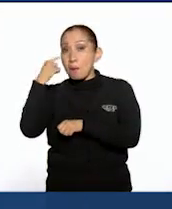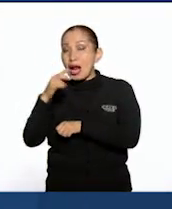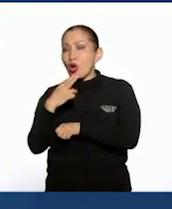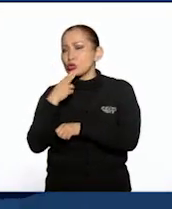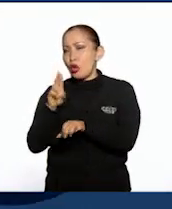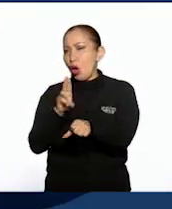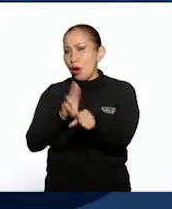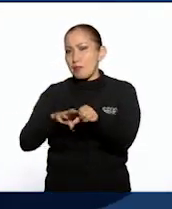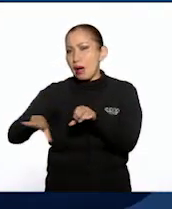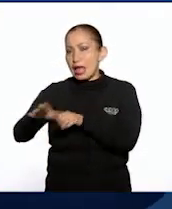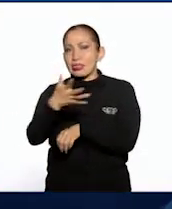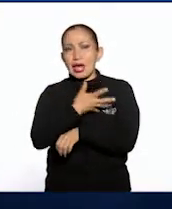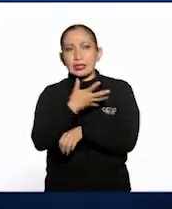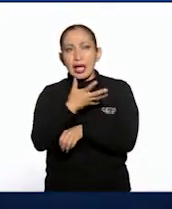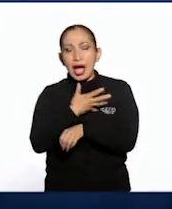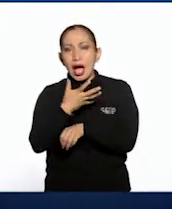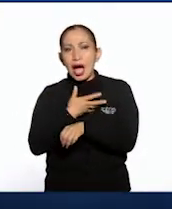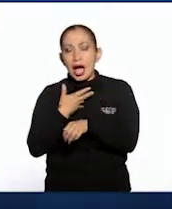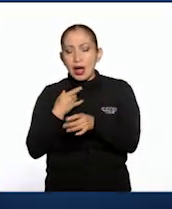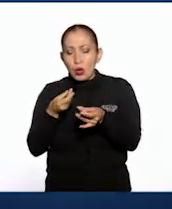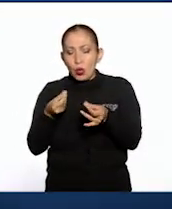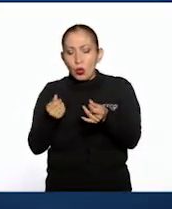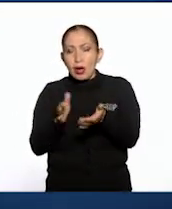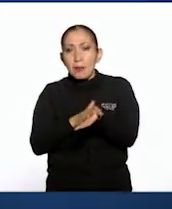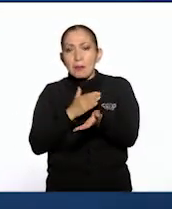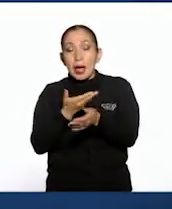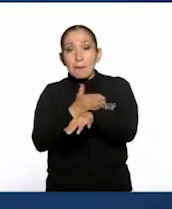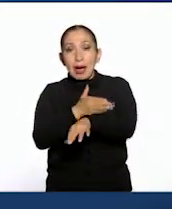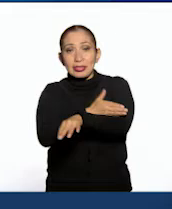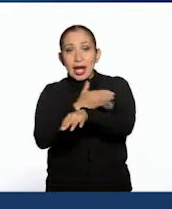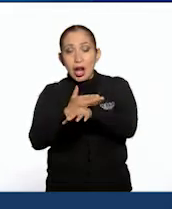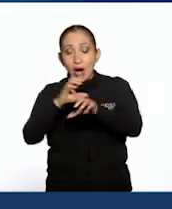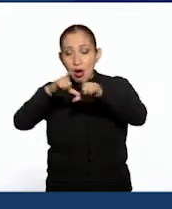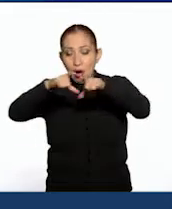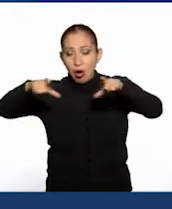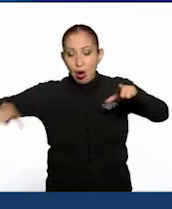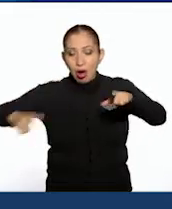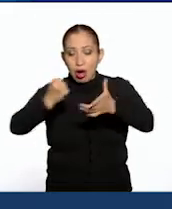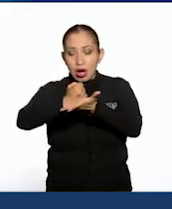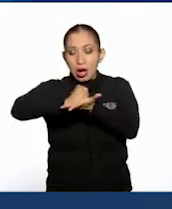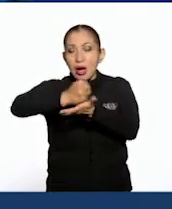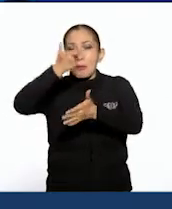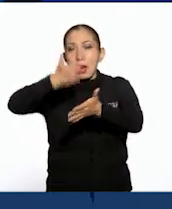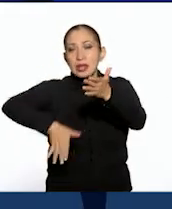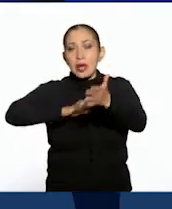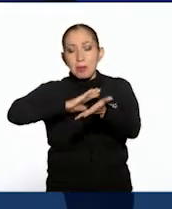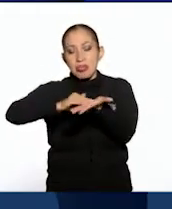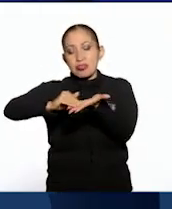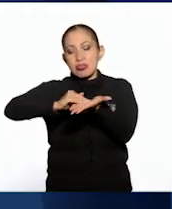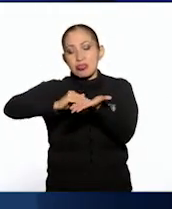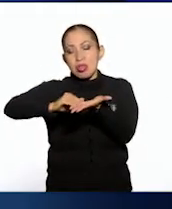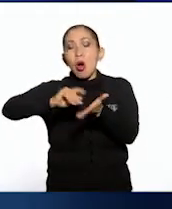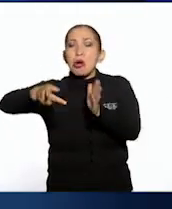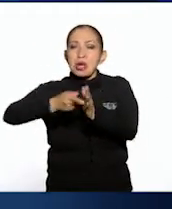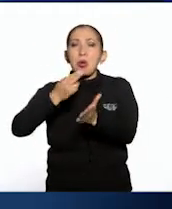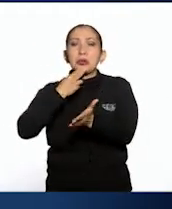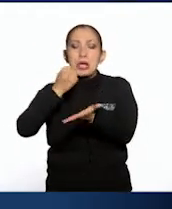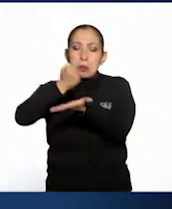uso diario contaban con finas hojas de madera y tablillas de cera baratas que se podían borrar y volver a